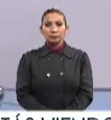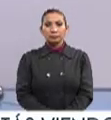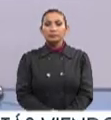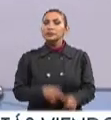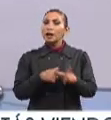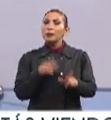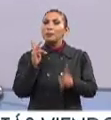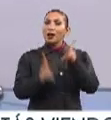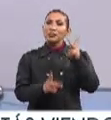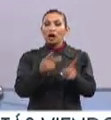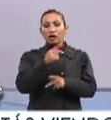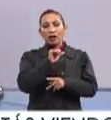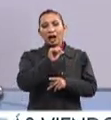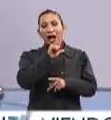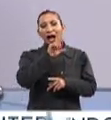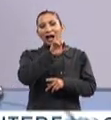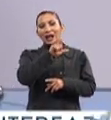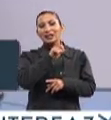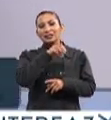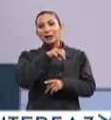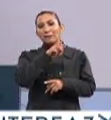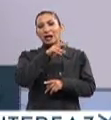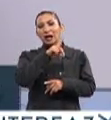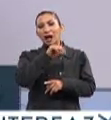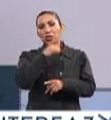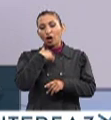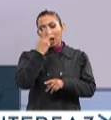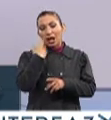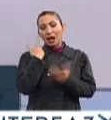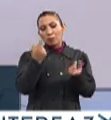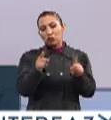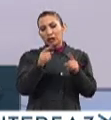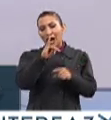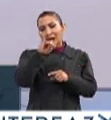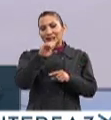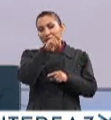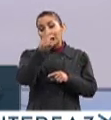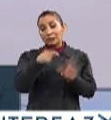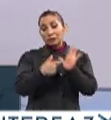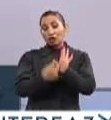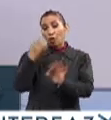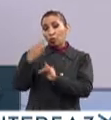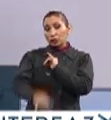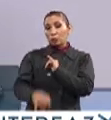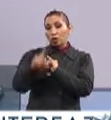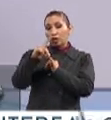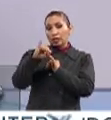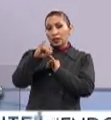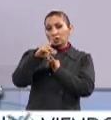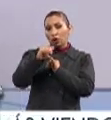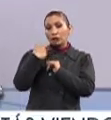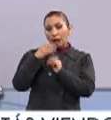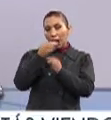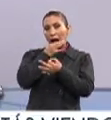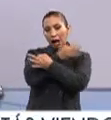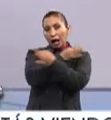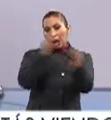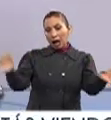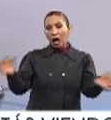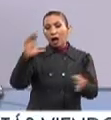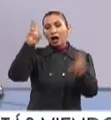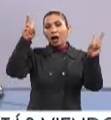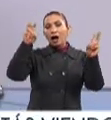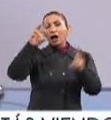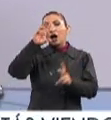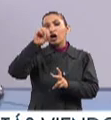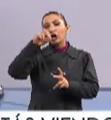Pues seguimos platicando con Alex Mercado, jazzista, quien nos viene a presentar su última producción que se está lanzando,